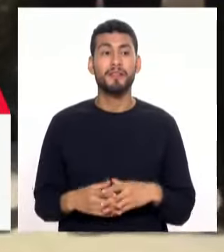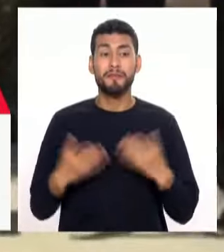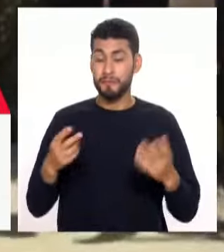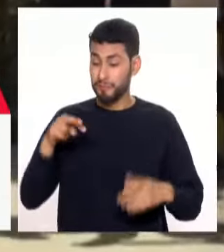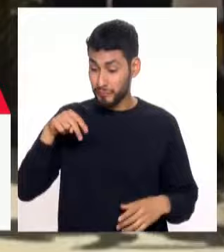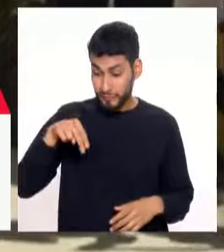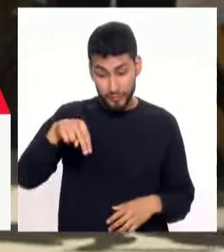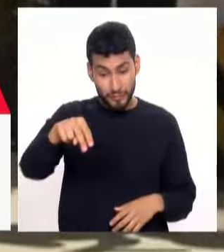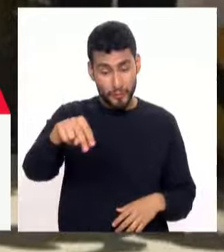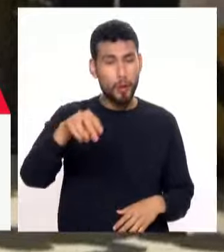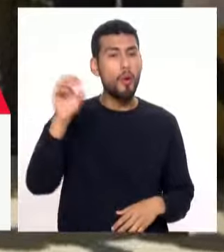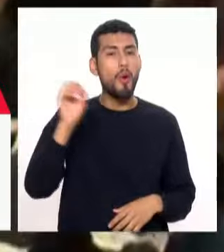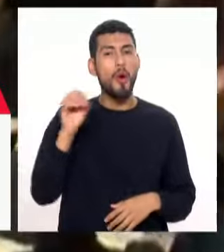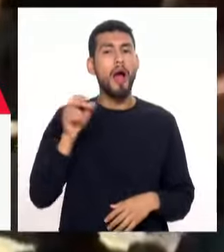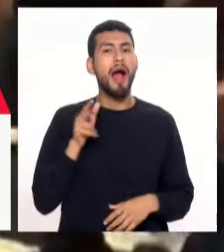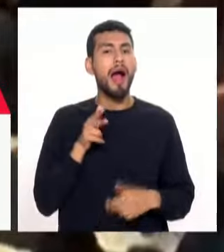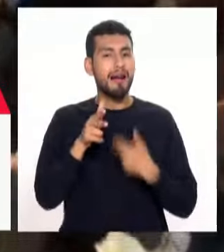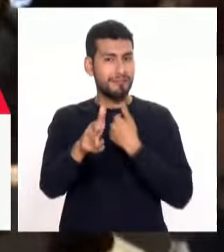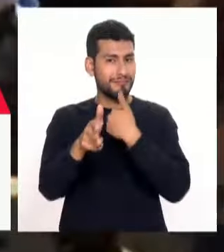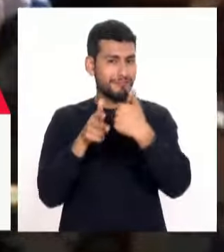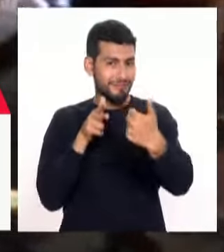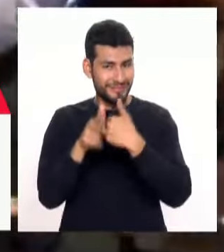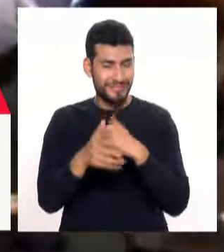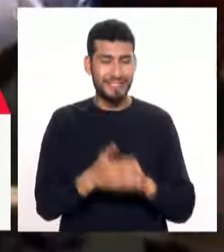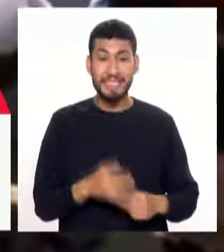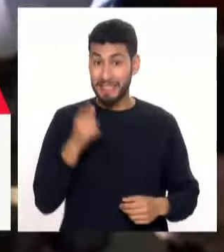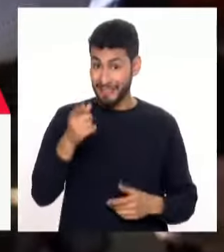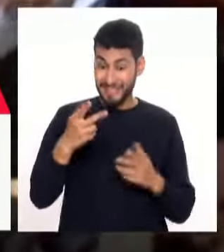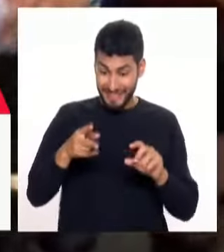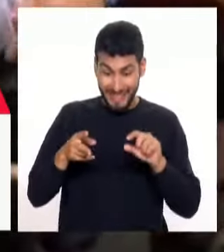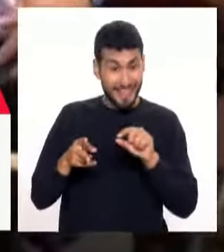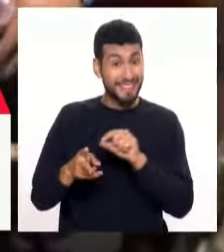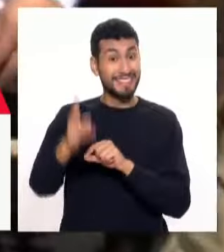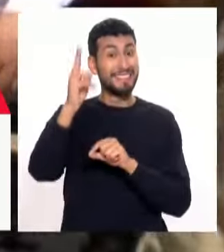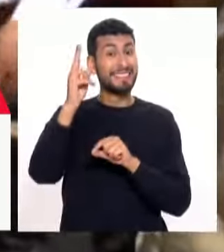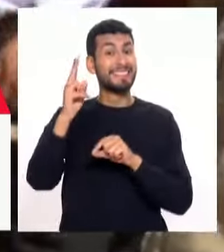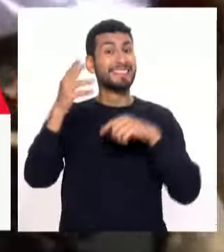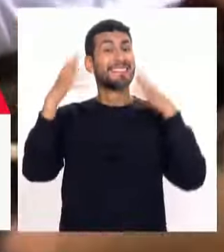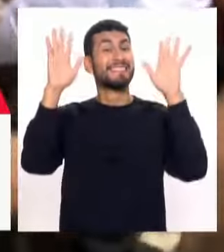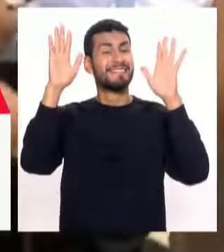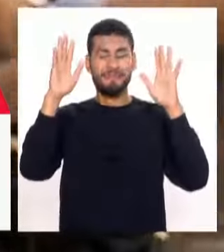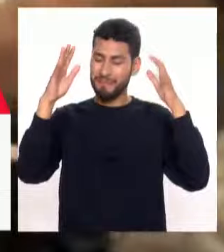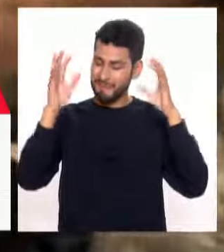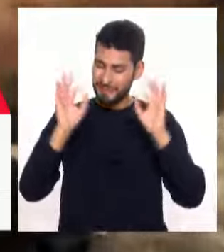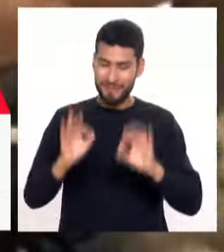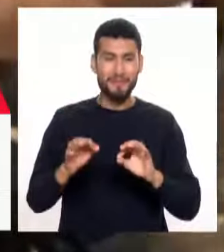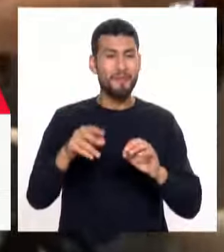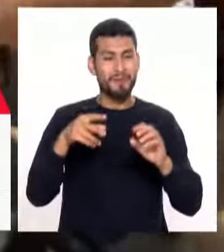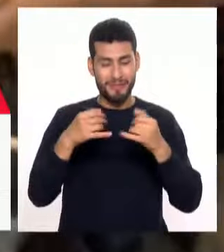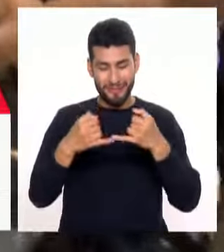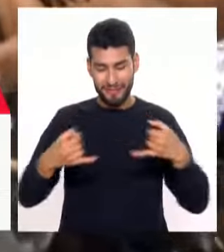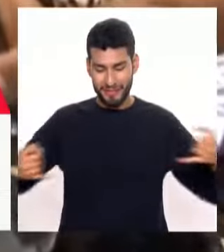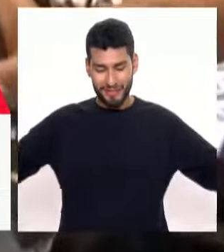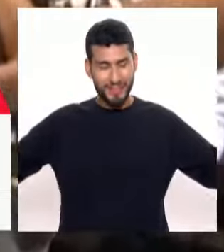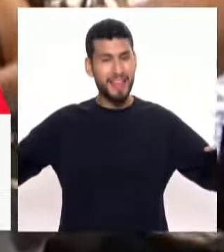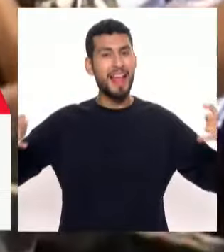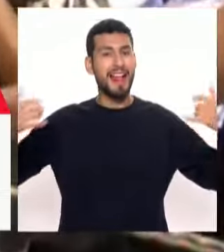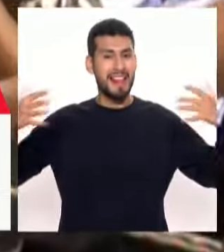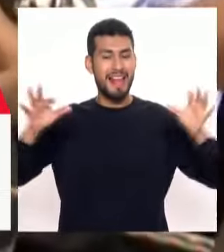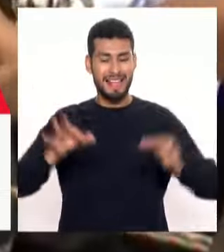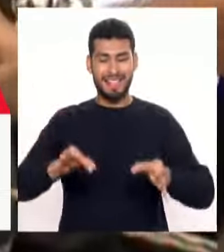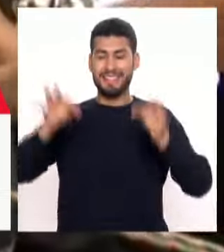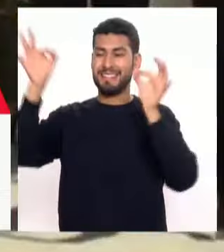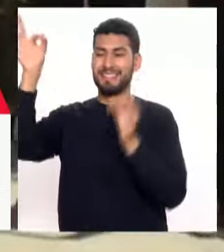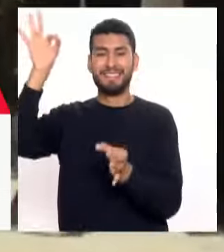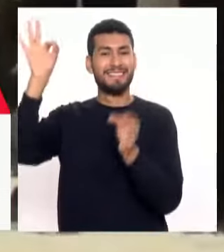pie como en vehículos. Ahí vemos el momento exacto en que se procede a la inauguración, se corta la cinta respectiva y de